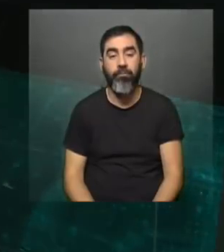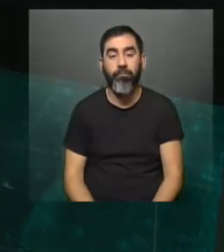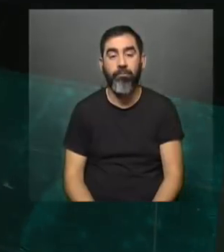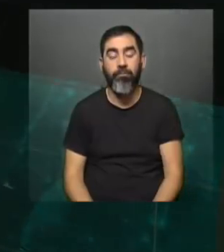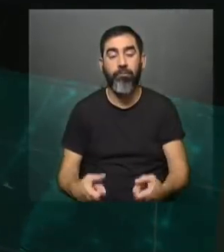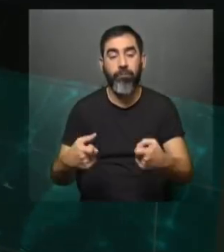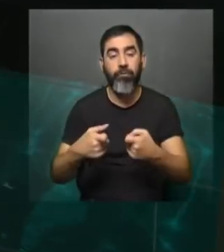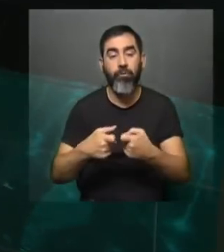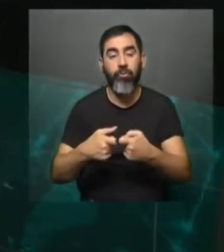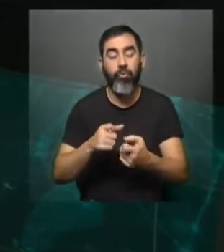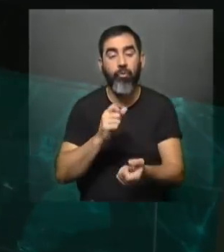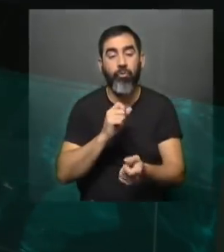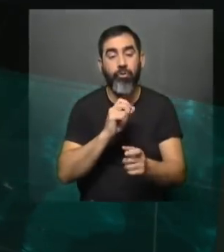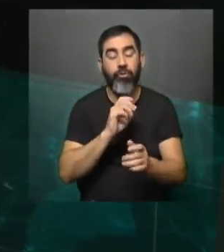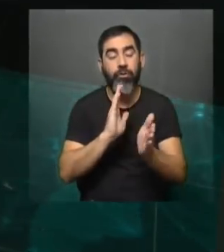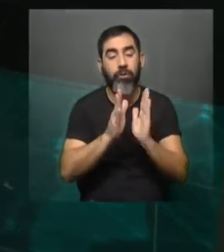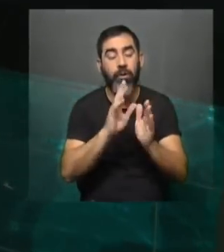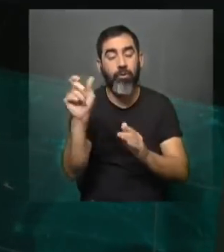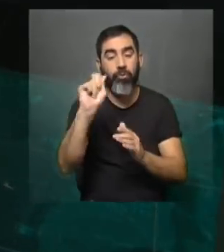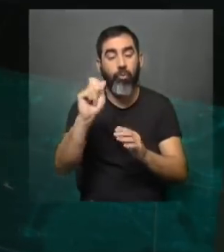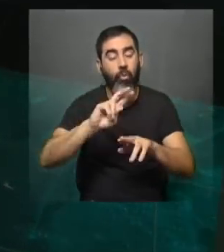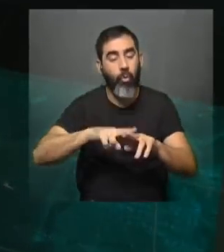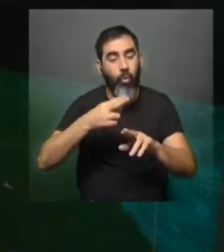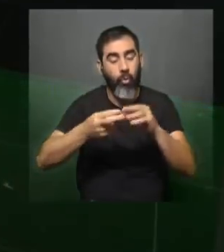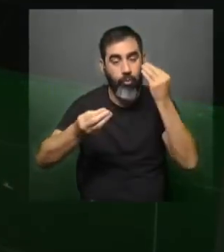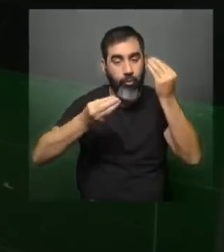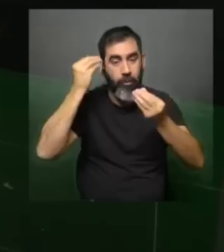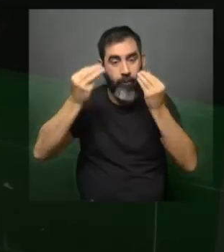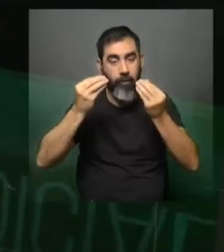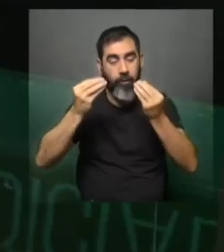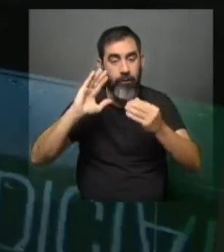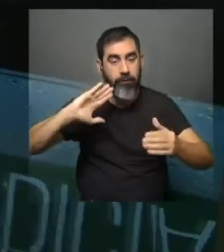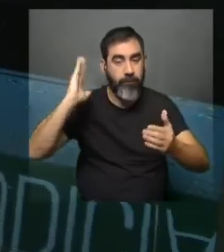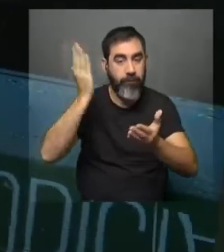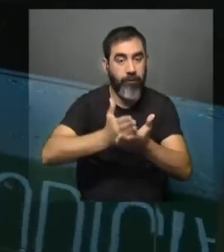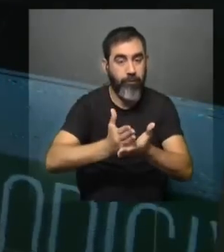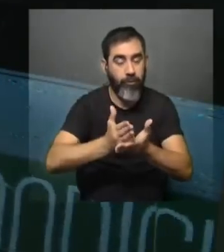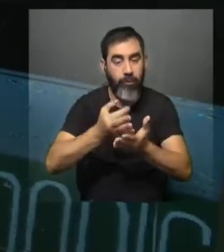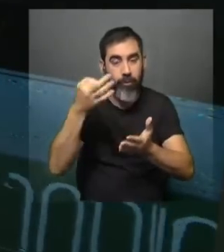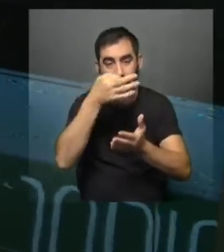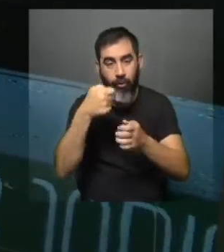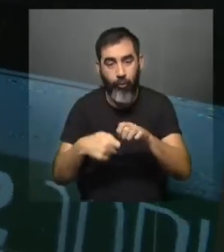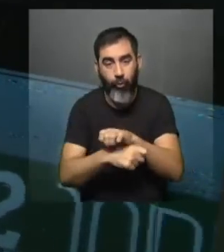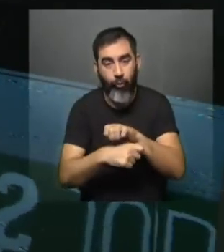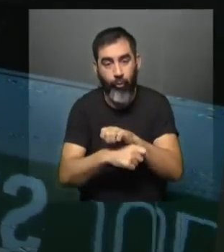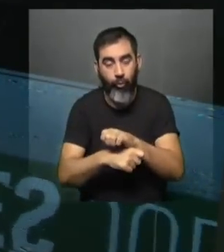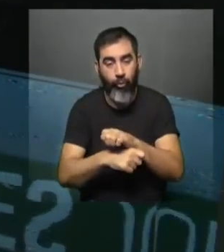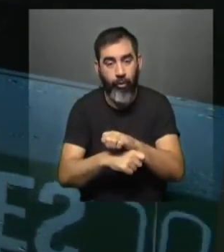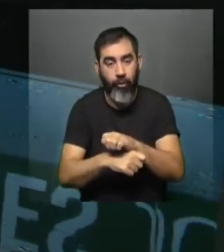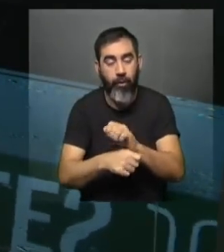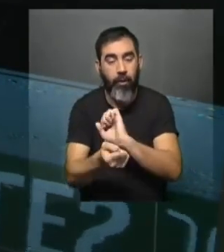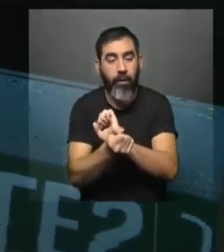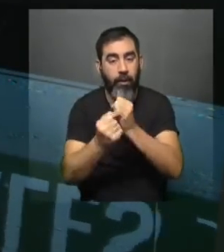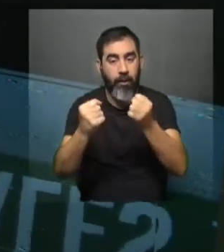la asociación de Defensores públicos expresó nuevamente preocupación por las penas al microtráfico de estupefacientes en el ámbito